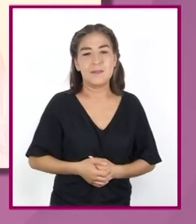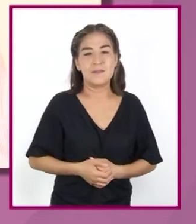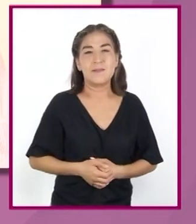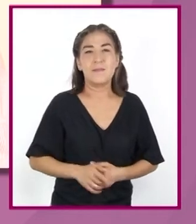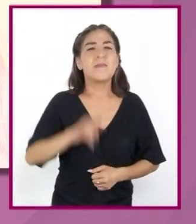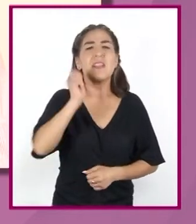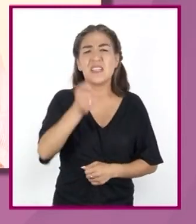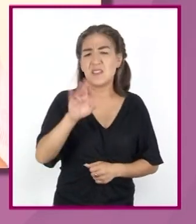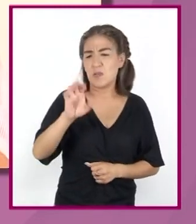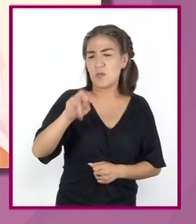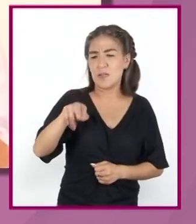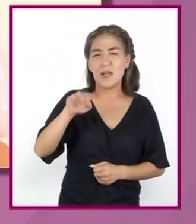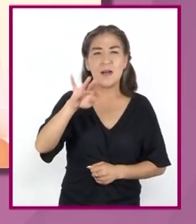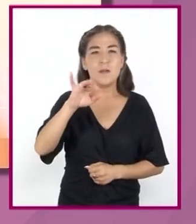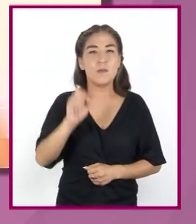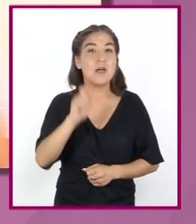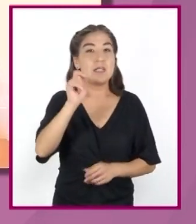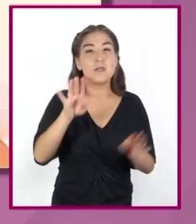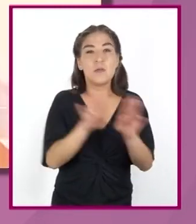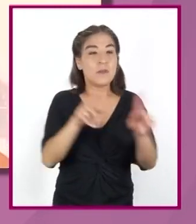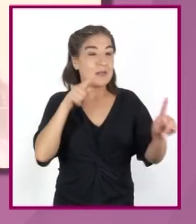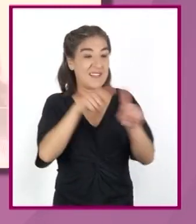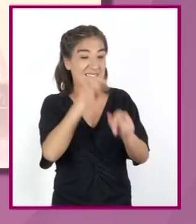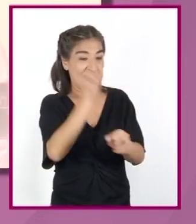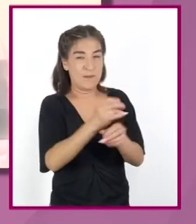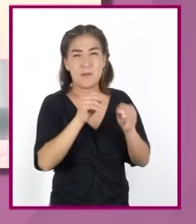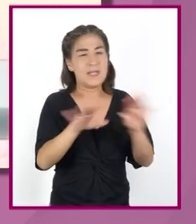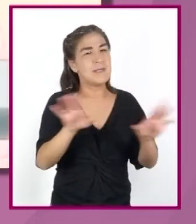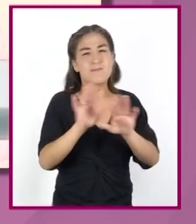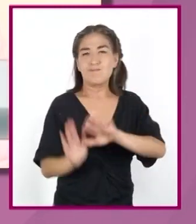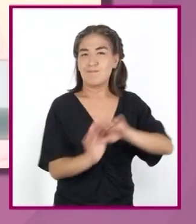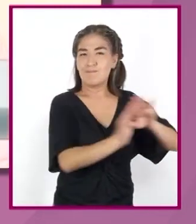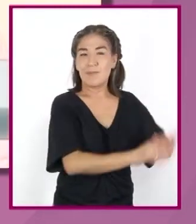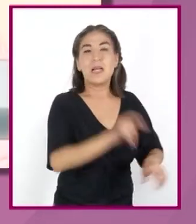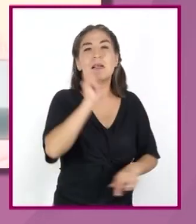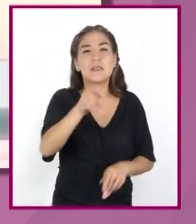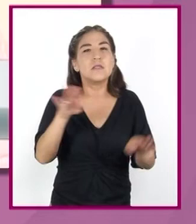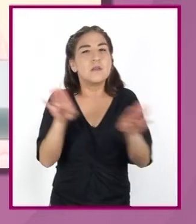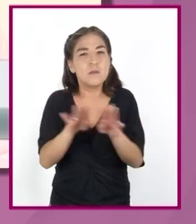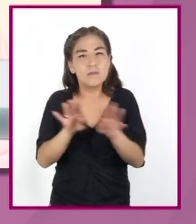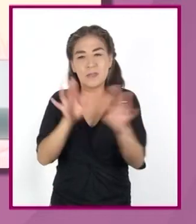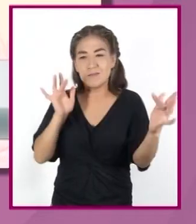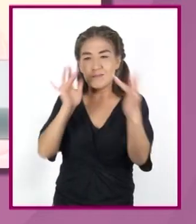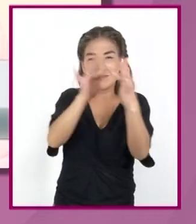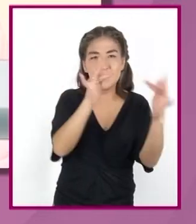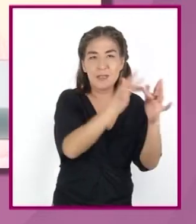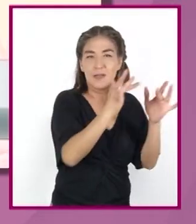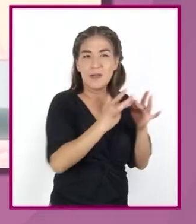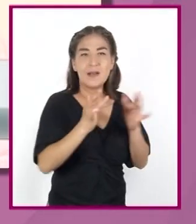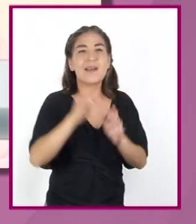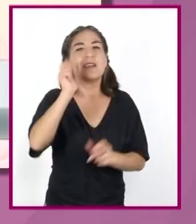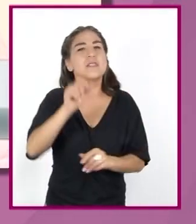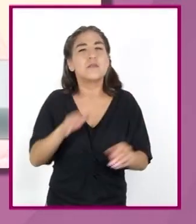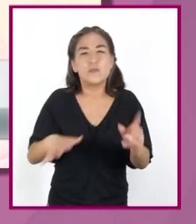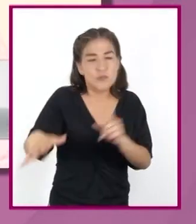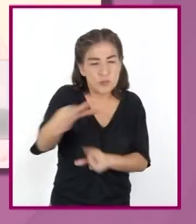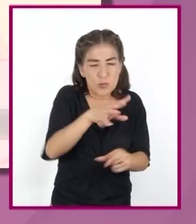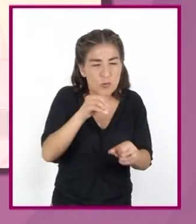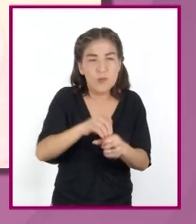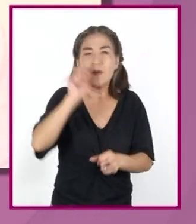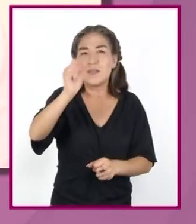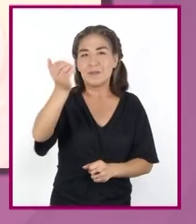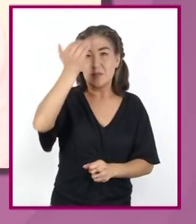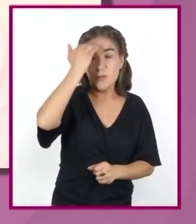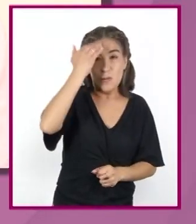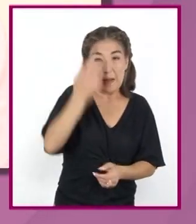la Conavio no son las bases de datos, lo que realmente ha hecho es poner en contacto todo el conocimiento que se